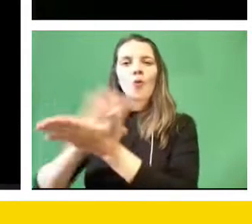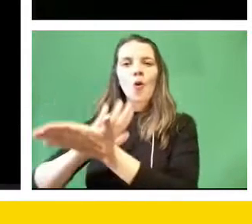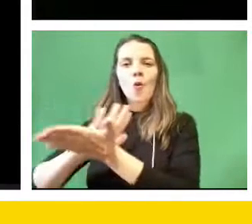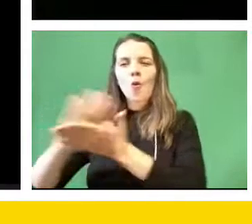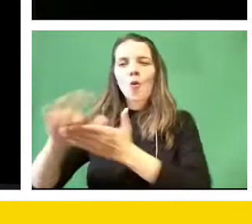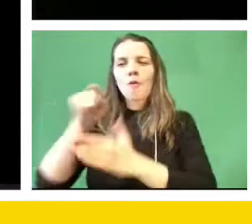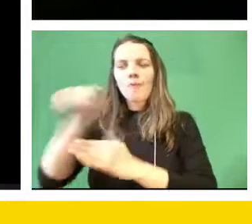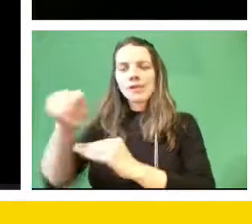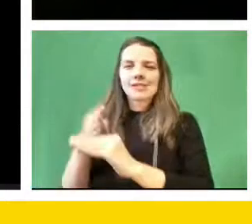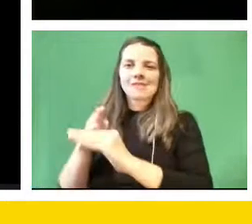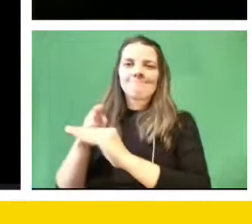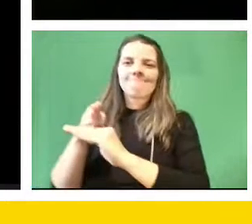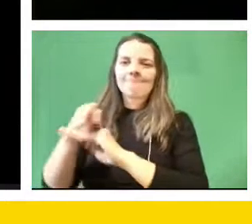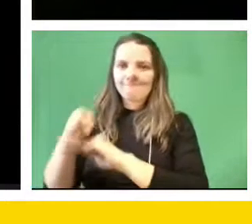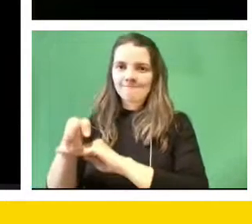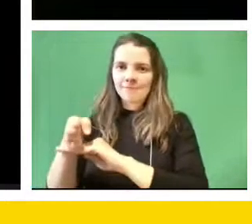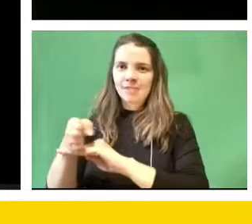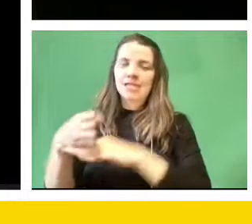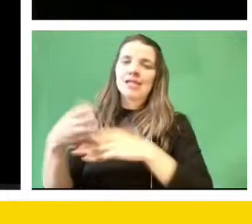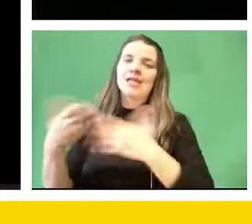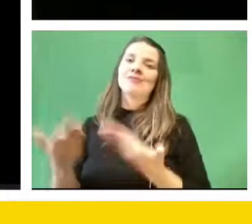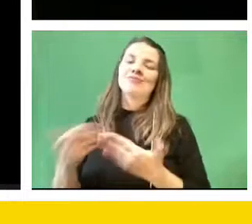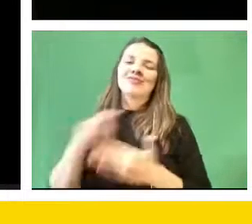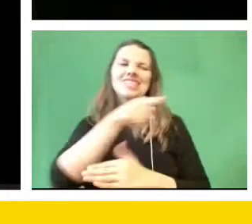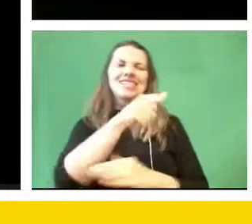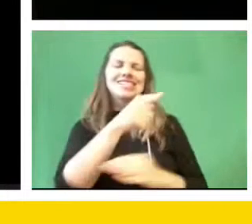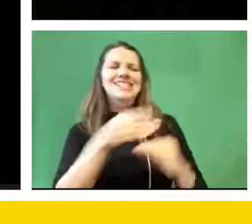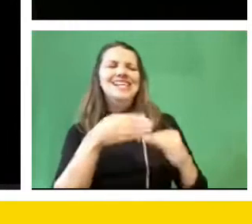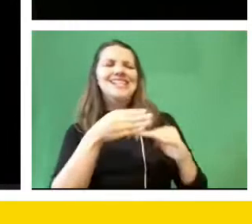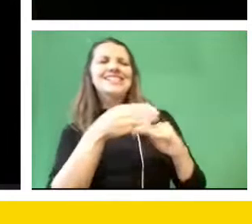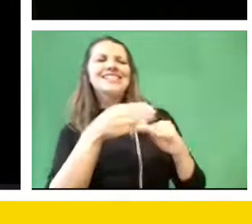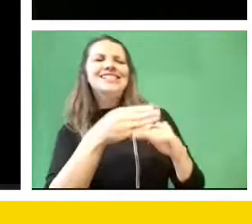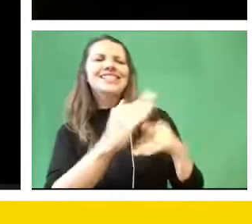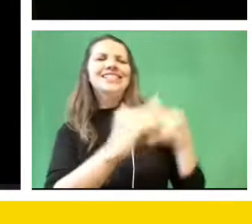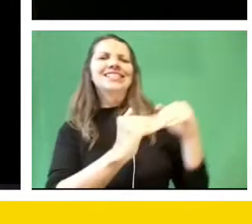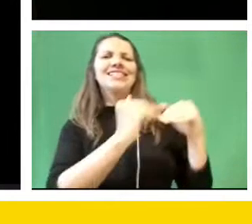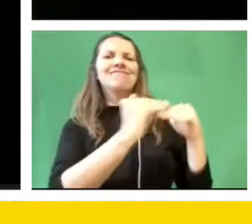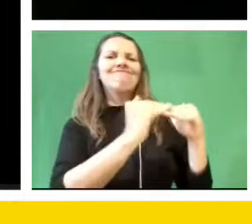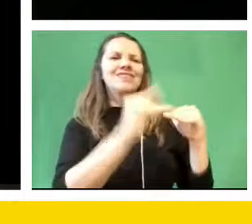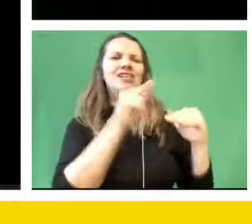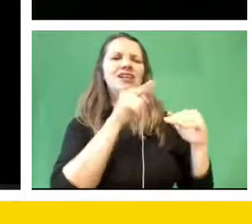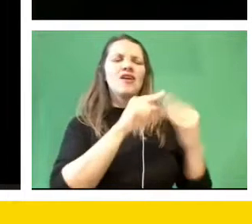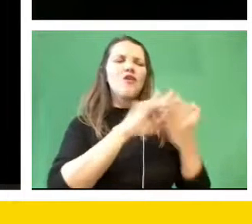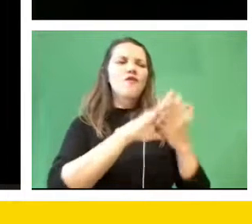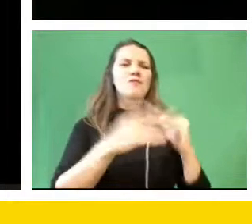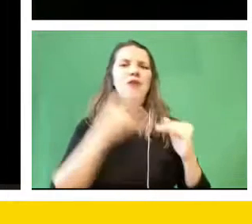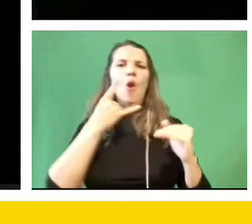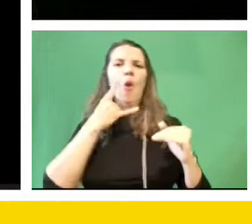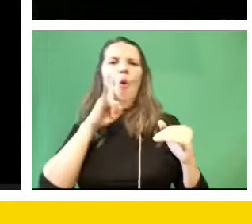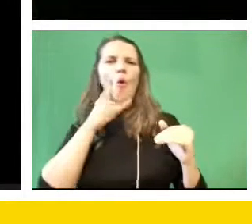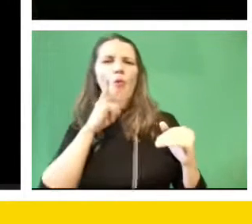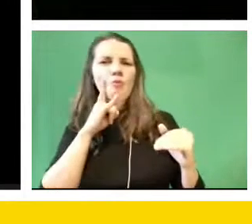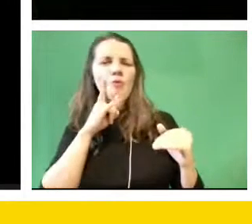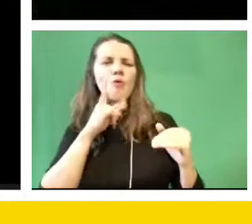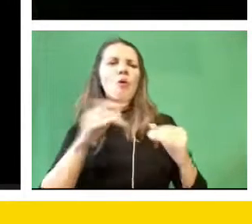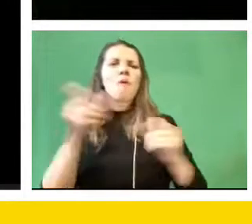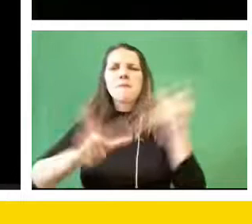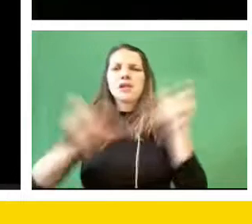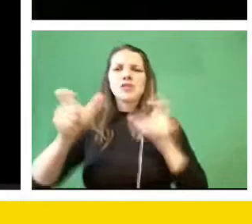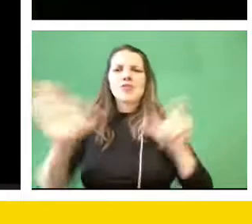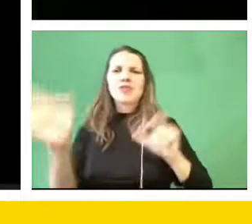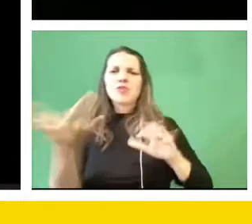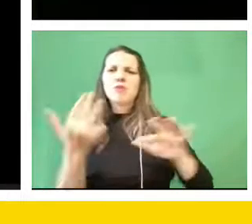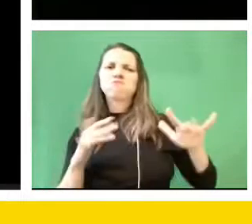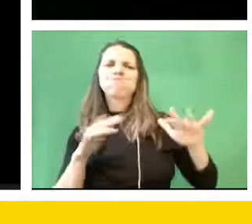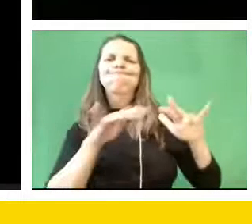las cosas que se podrían hacer no iban a garantizar el disfrute y el uso, la usabilidad total de los espacios por todo tipo de usuarios